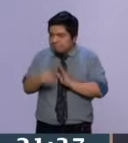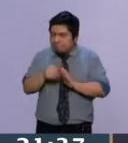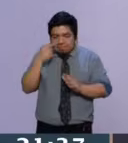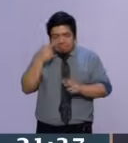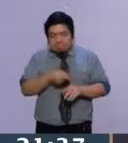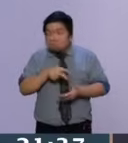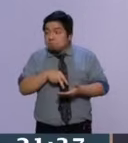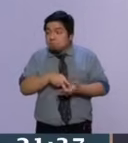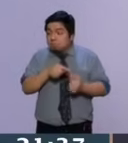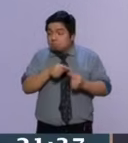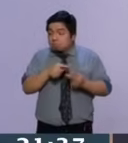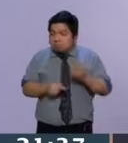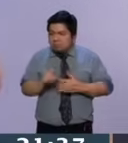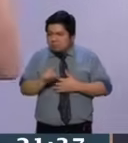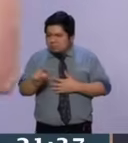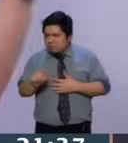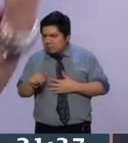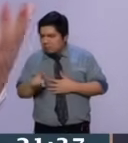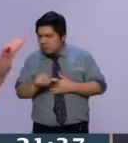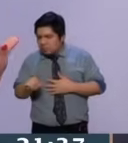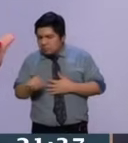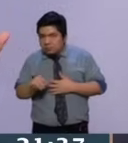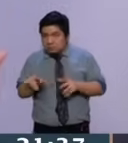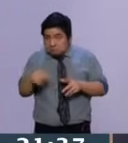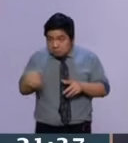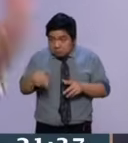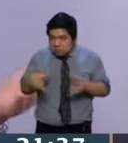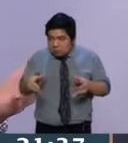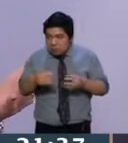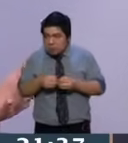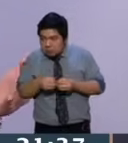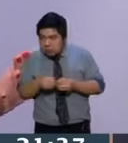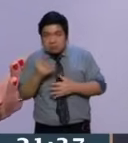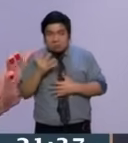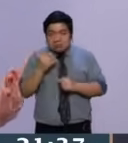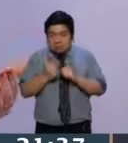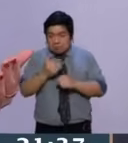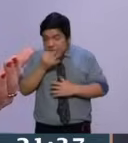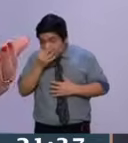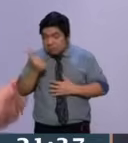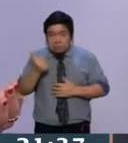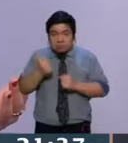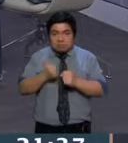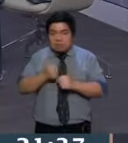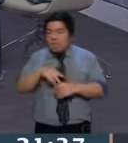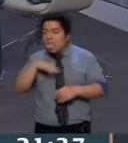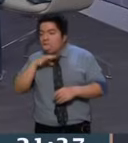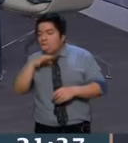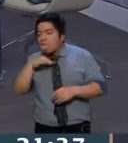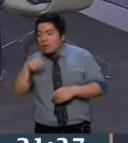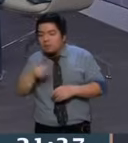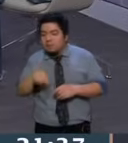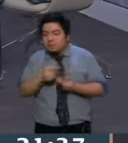decir que va a cumplir con 100 utopías cuando el partido que te abraza lleva 5 años, casi 6, haciéndose menso del